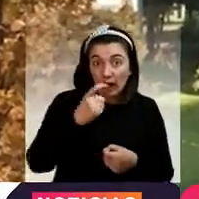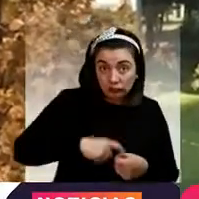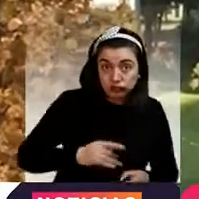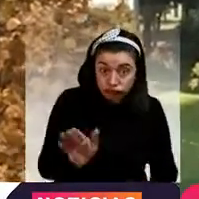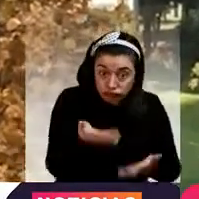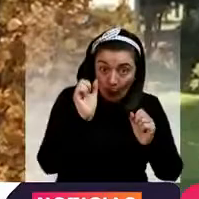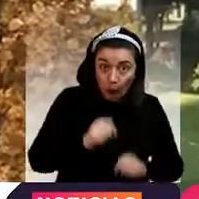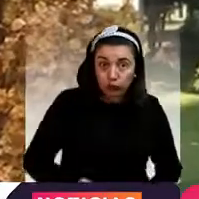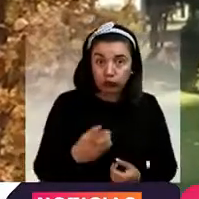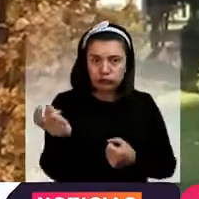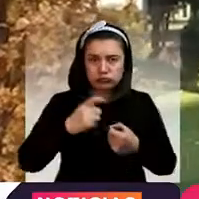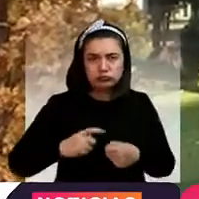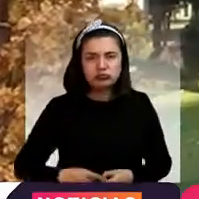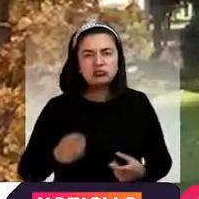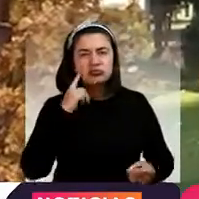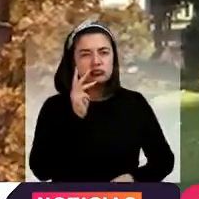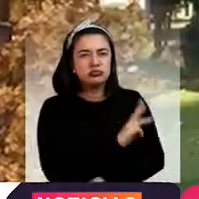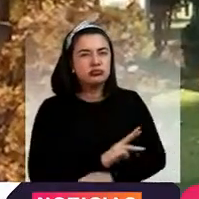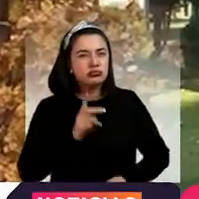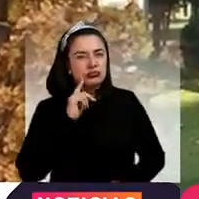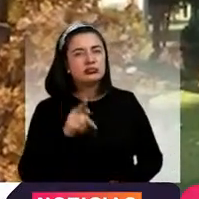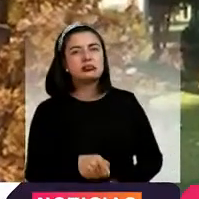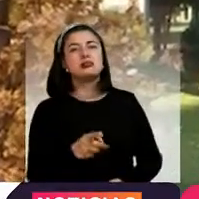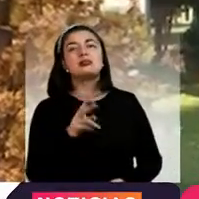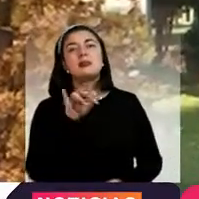cordialmente a que se inscriban en